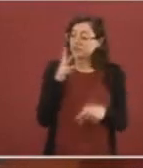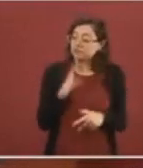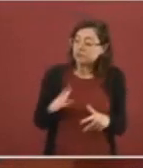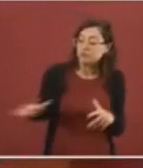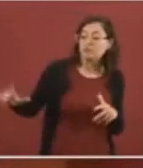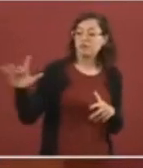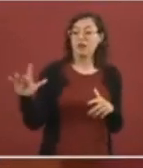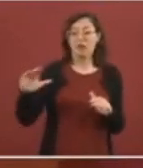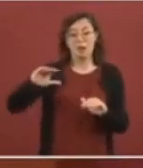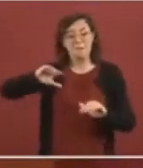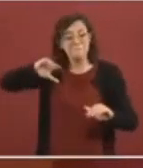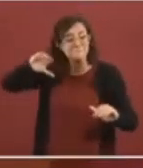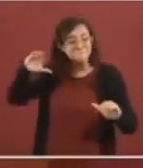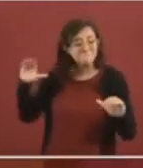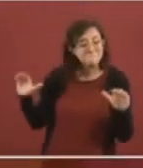es cuando más